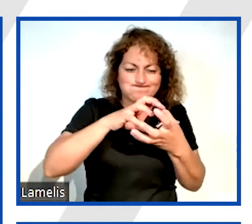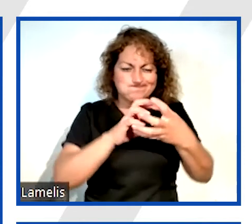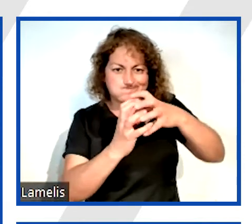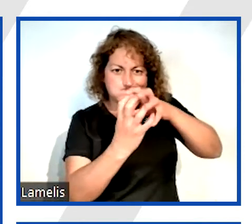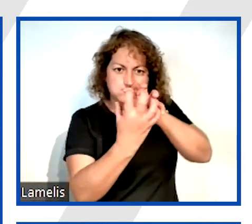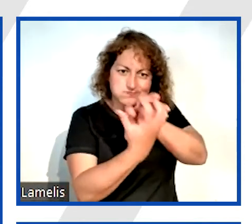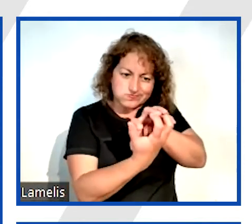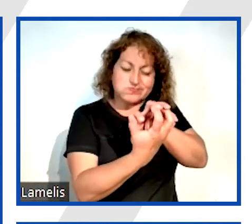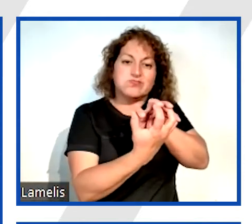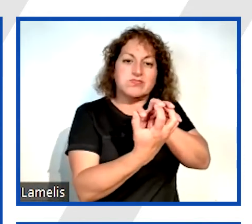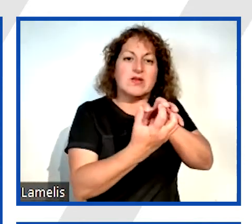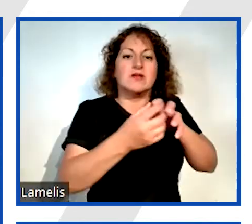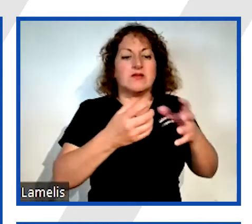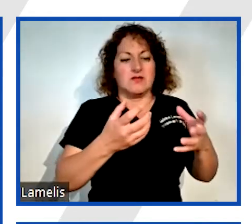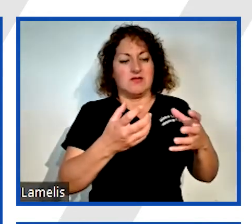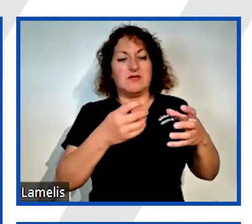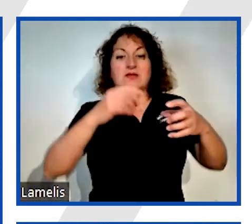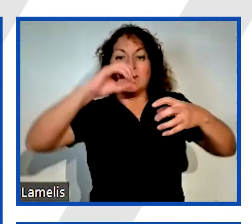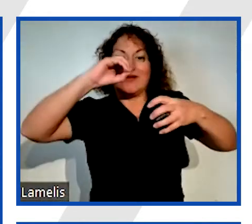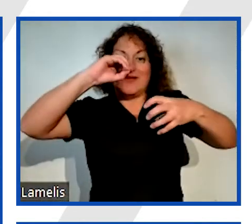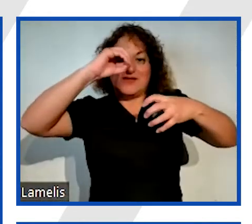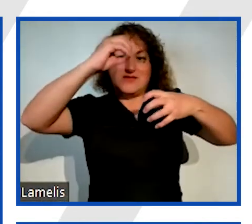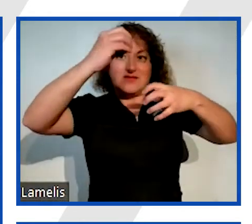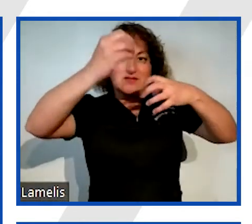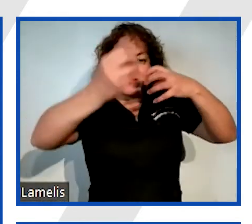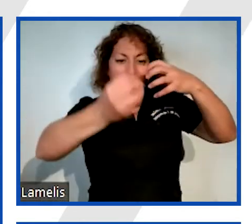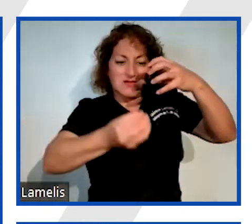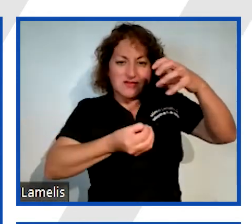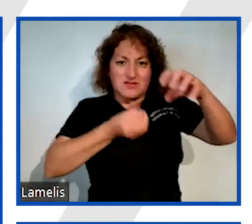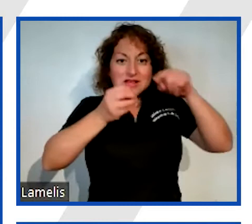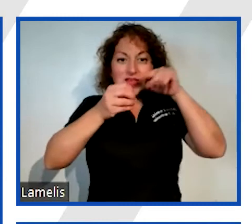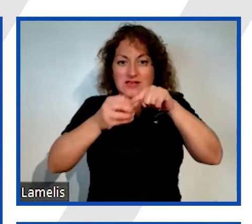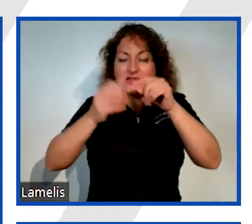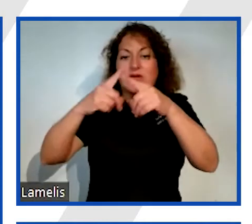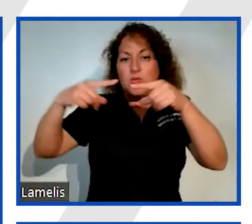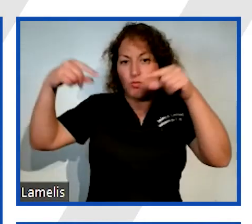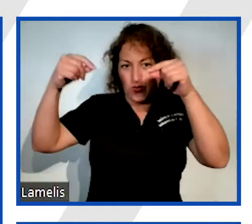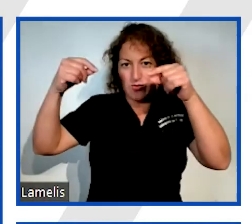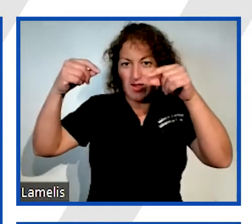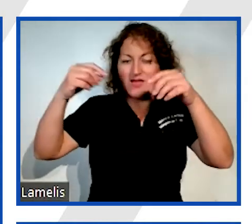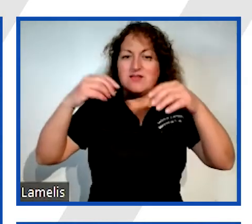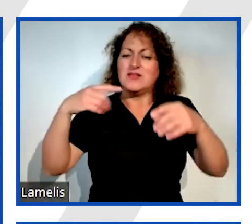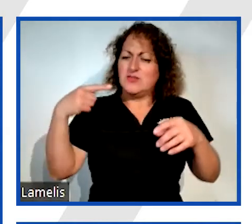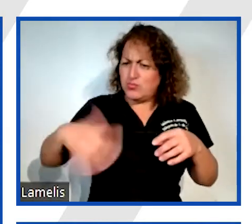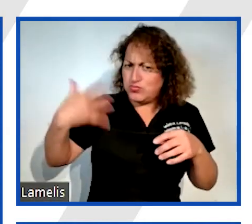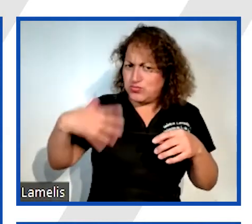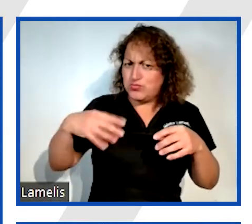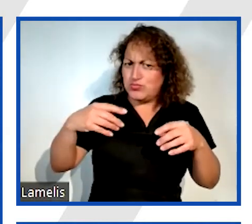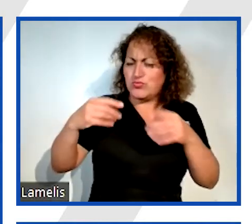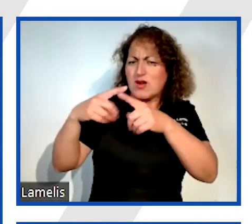se habían convertido en un sistema ahora porque es importante la luna bueno